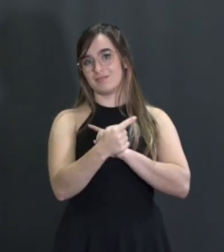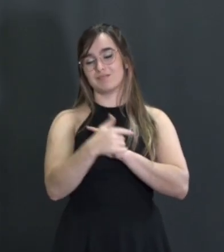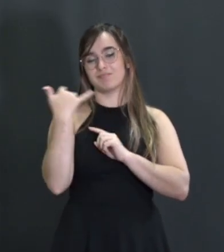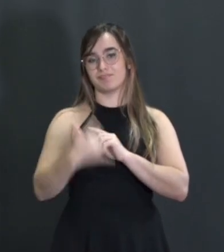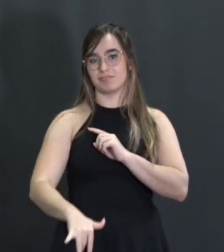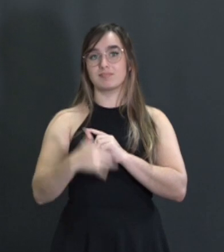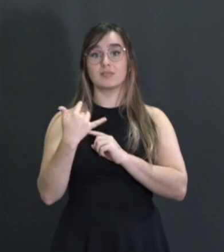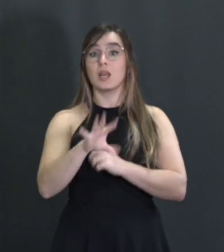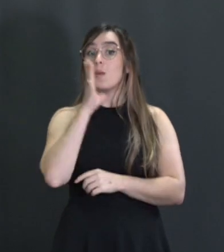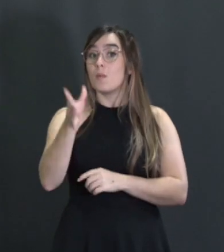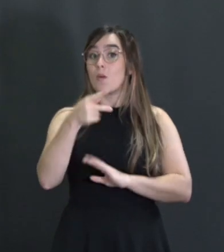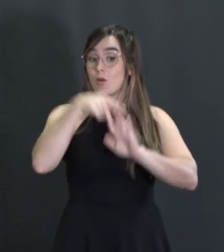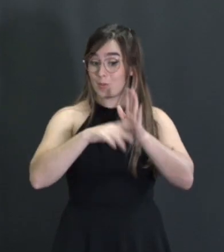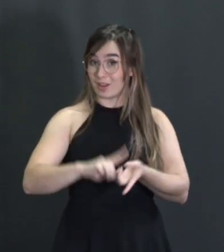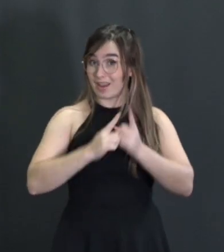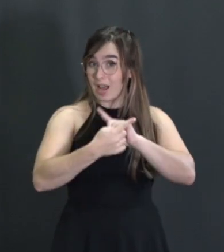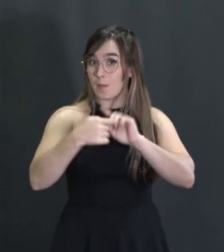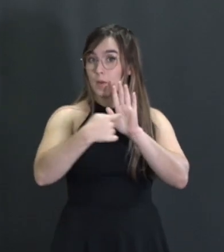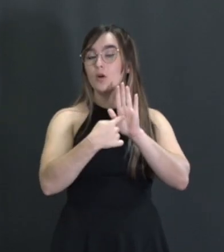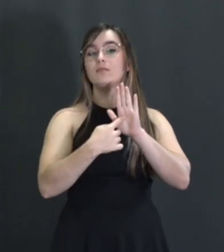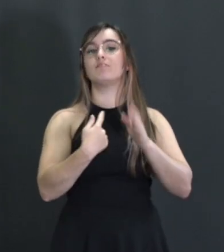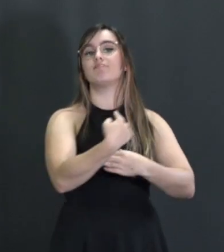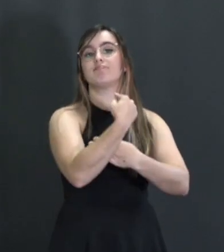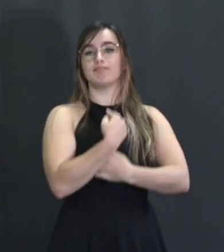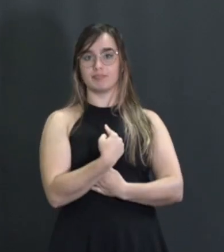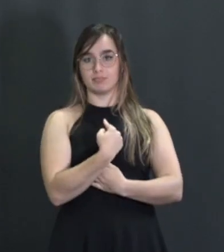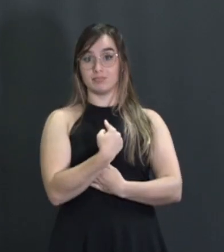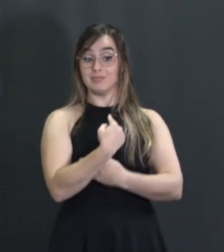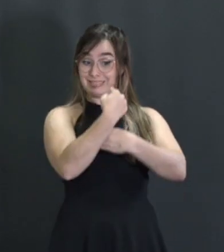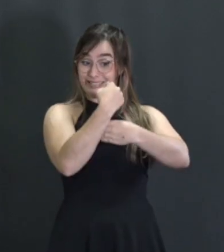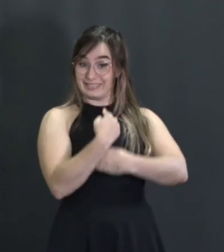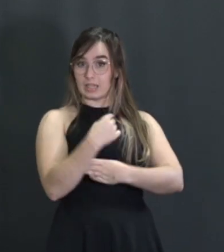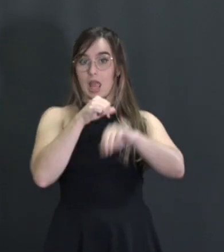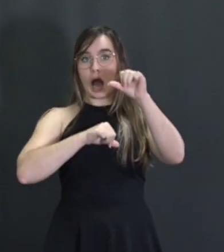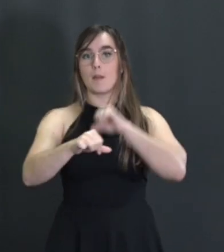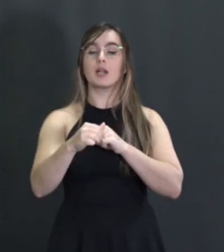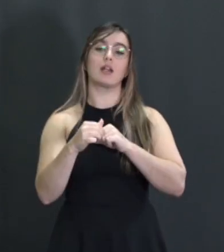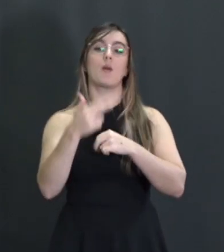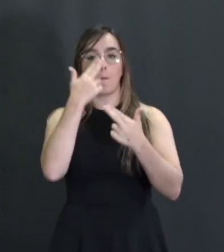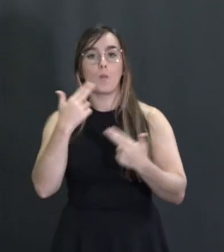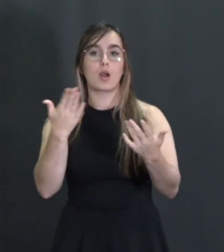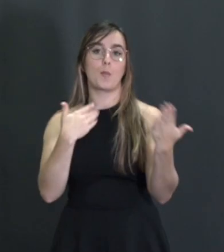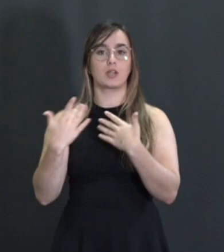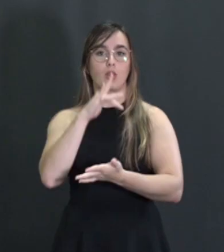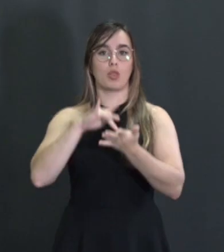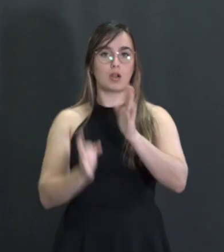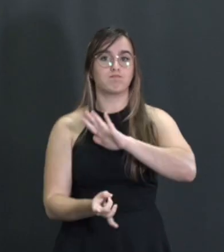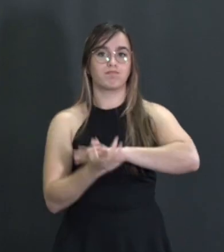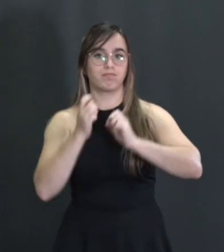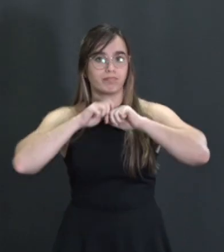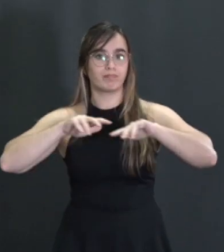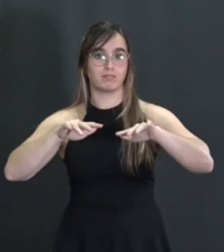Porque un cambio normativo obliga y genera conversación pública. Genera conversación